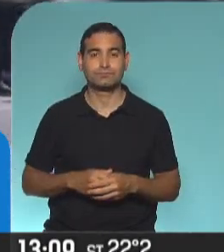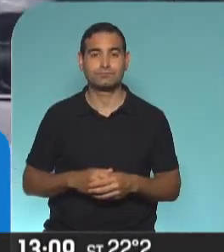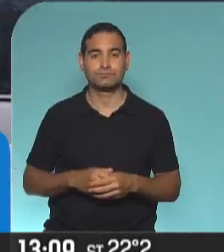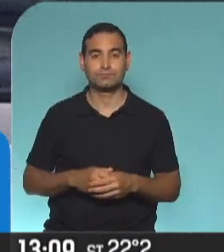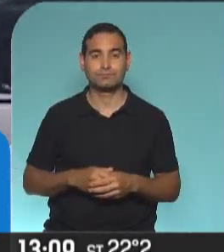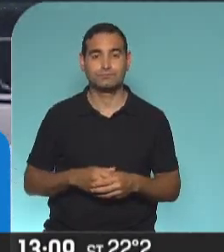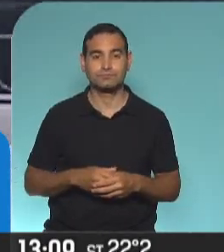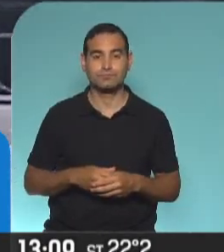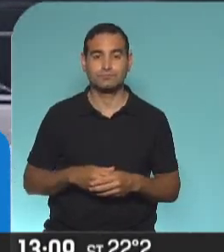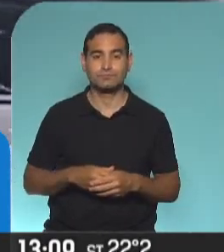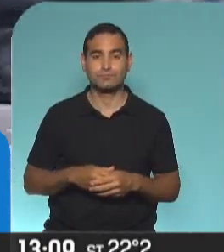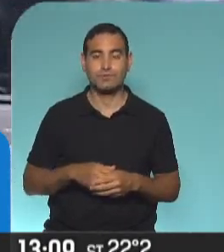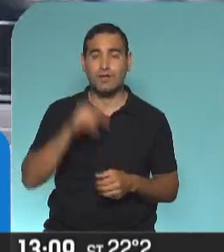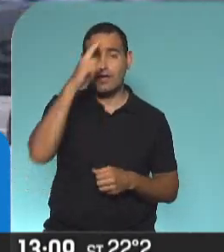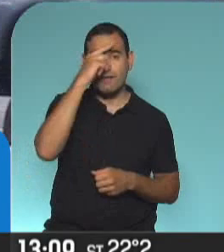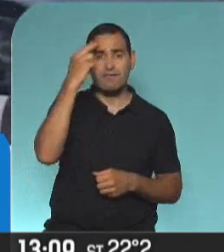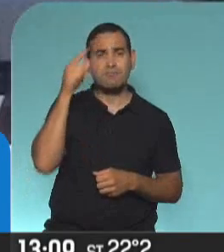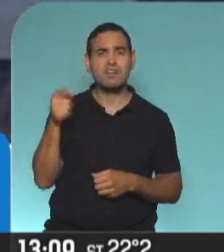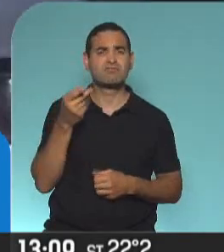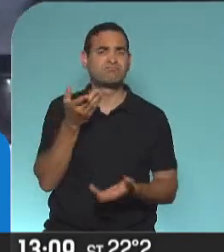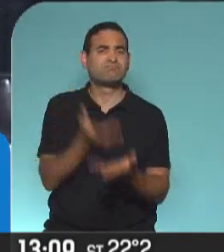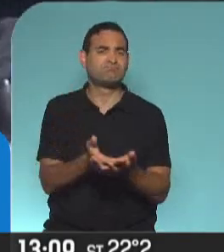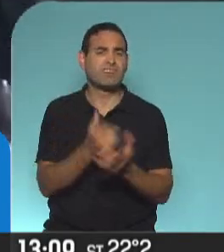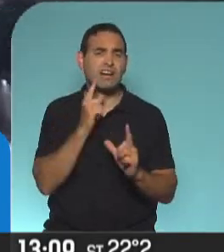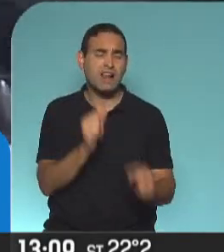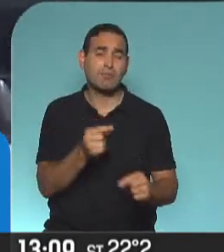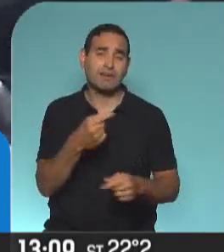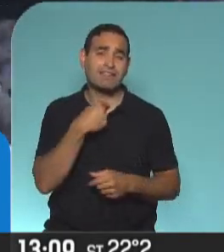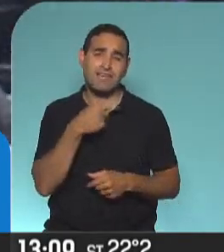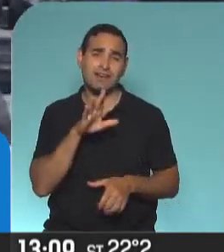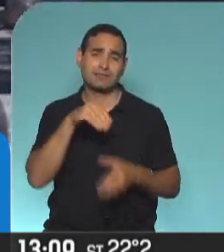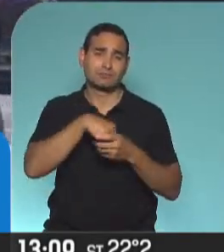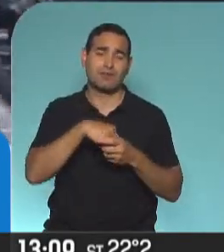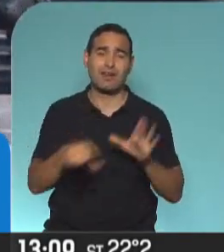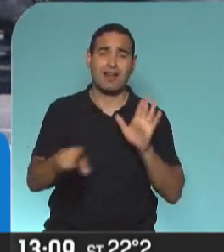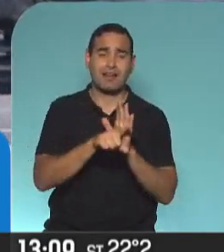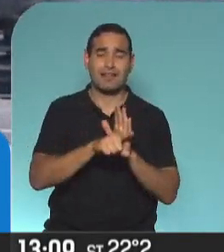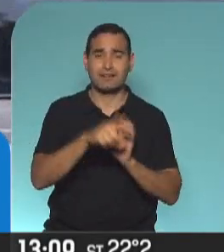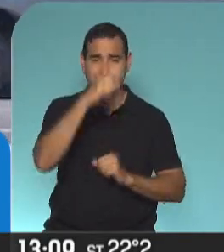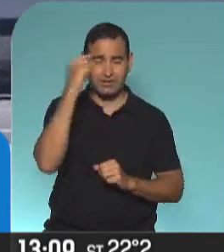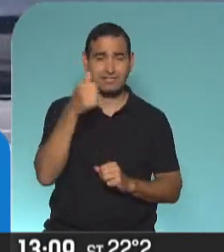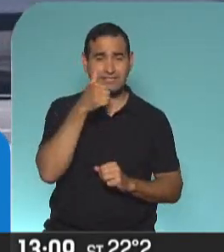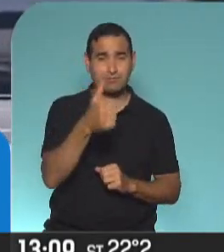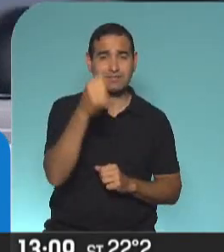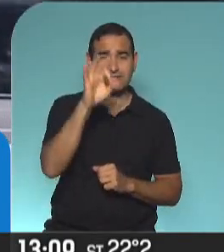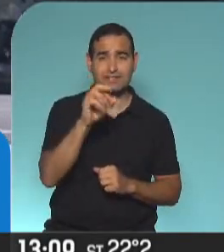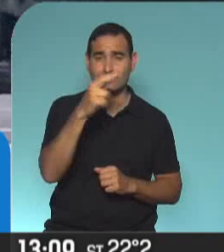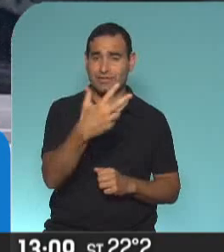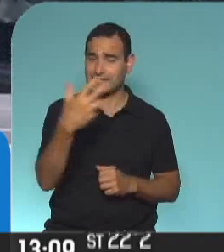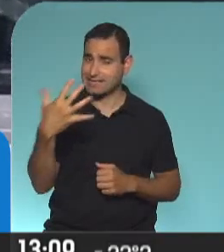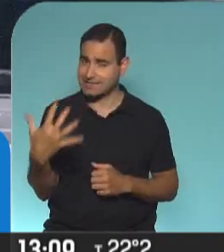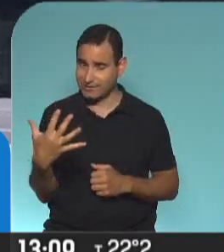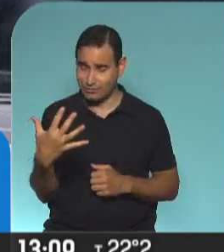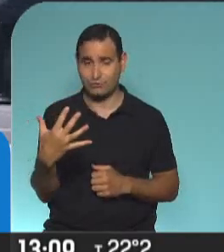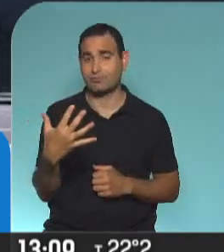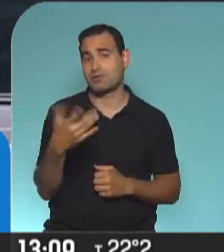los trabajadores de la salud, que en definitiva lo que quieren es estar dentro de la cobertura de la Ley Nacional 6.035, como